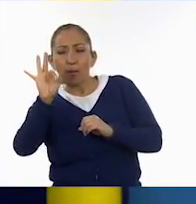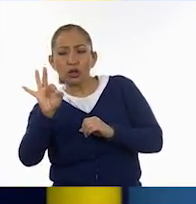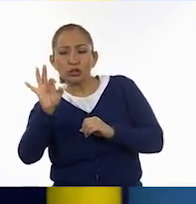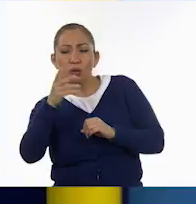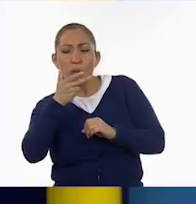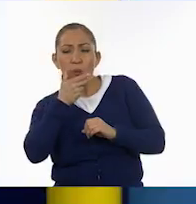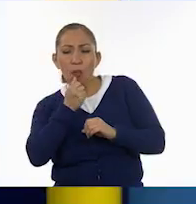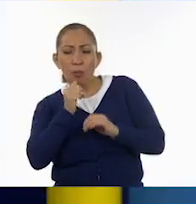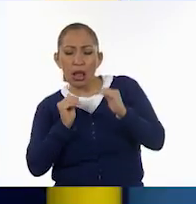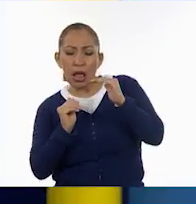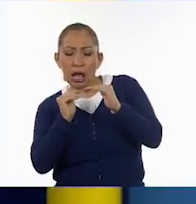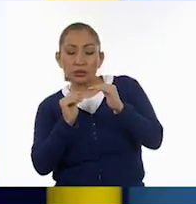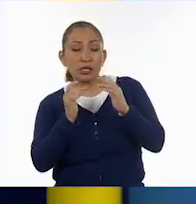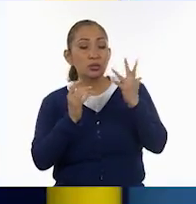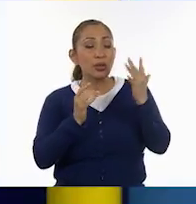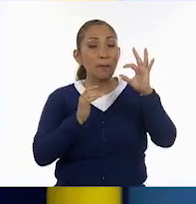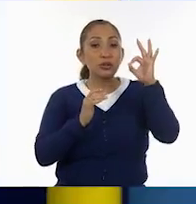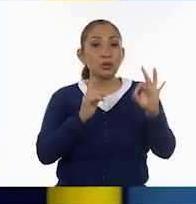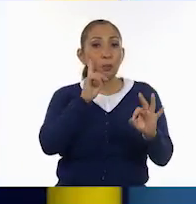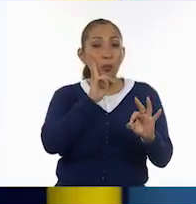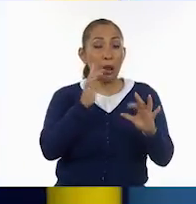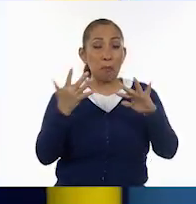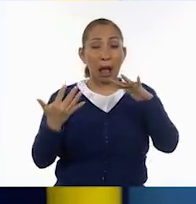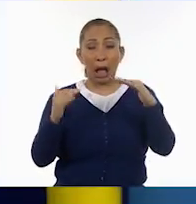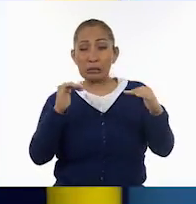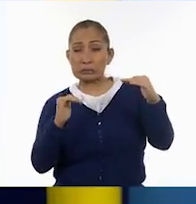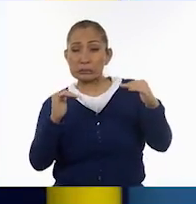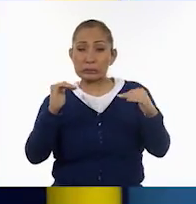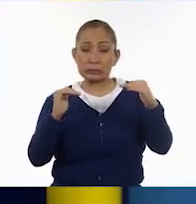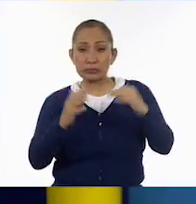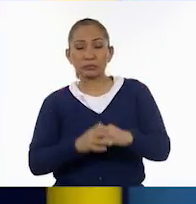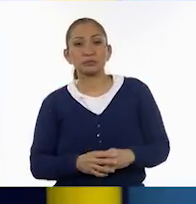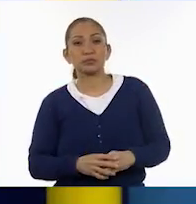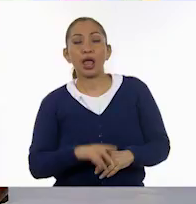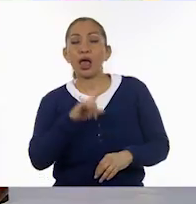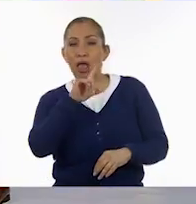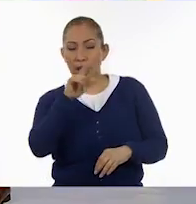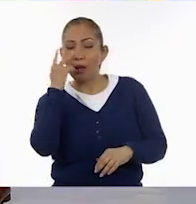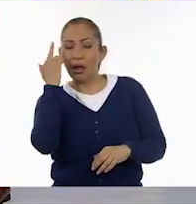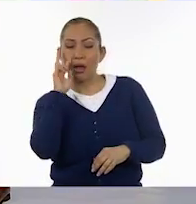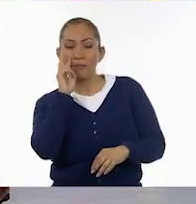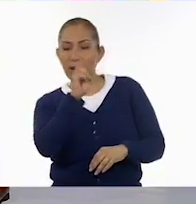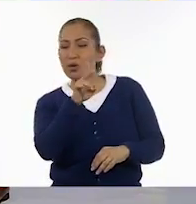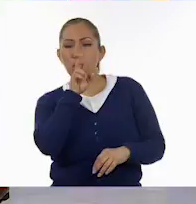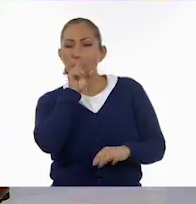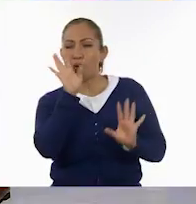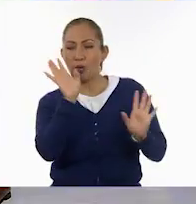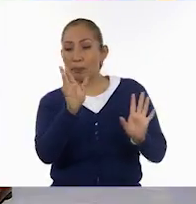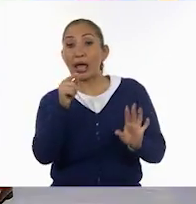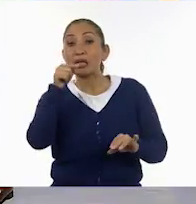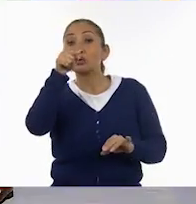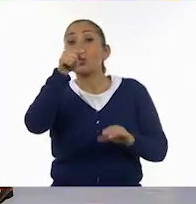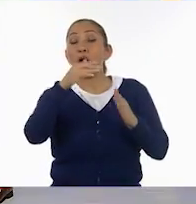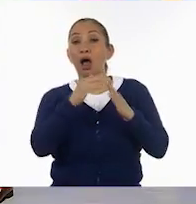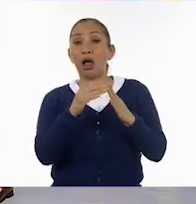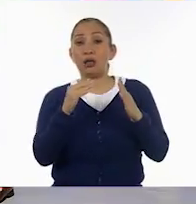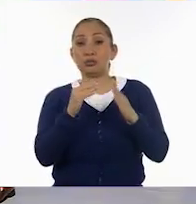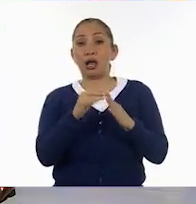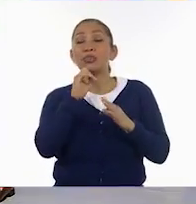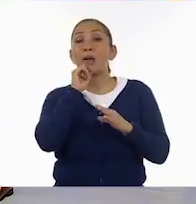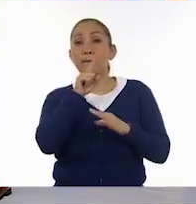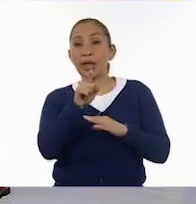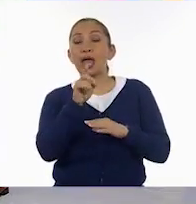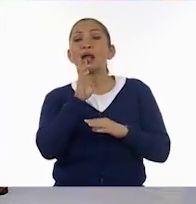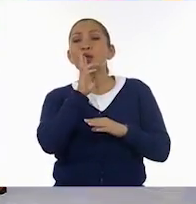50% hombres y el 50% mujeres, aproximadamente. Lo vamos a revisar, María. No te preocupes. En casa tú también, ve